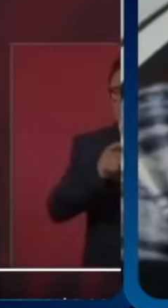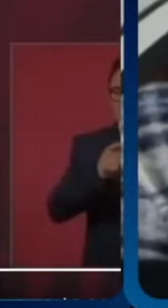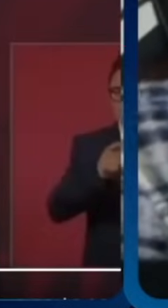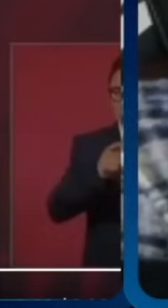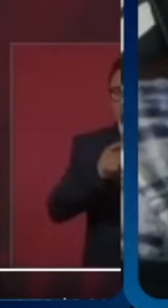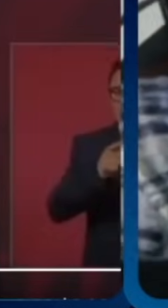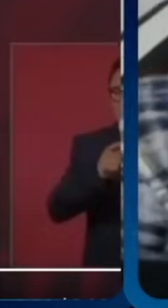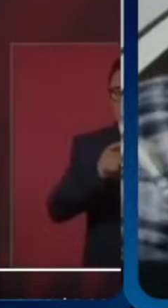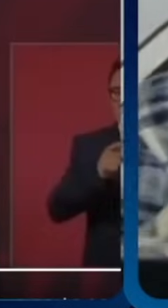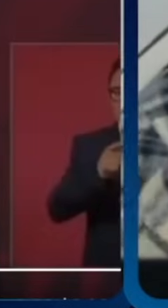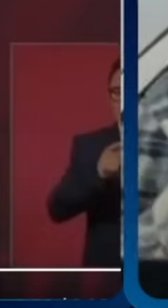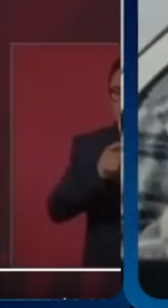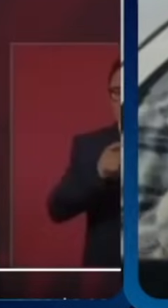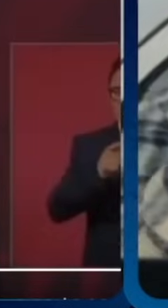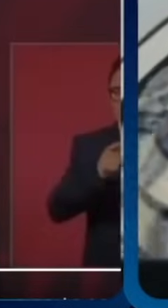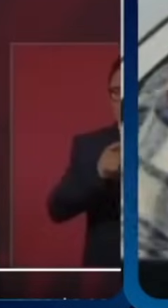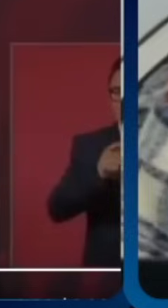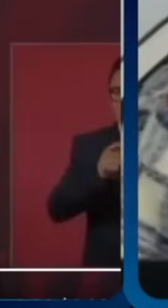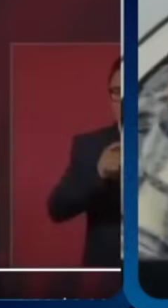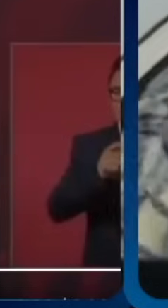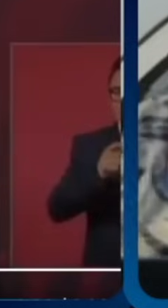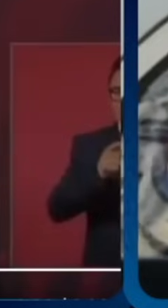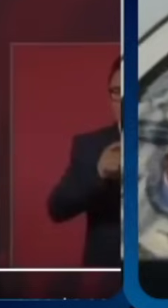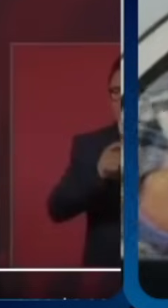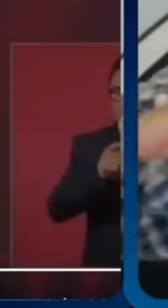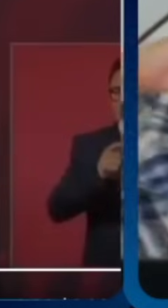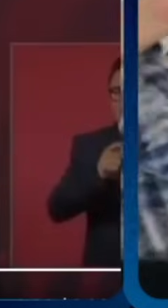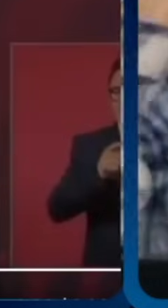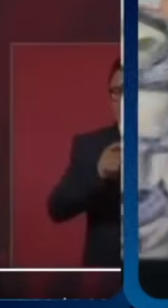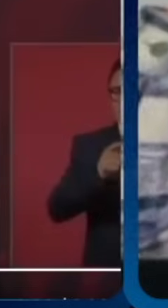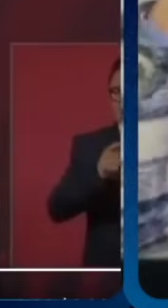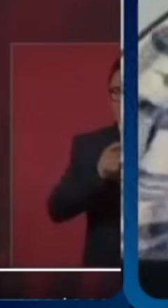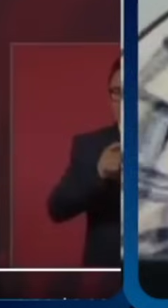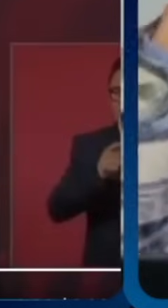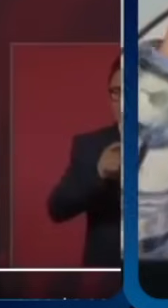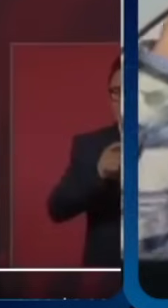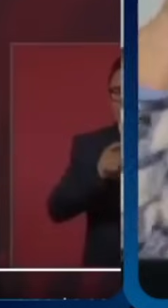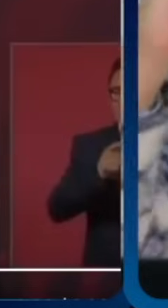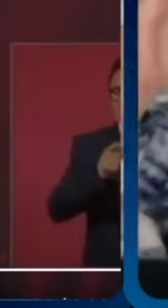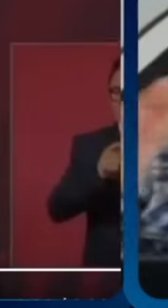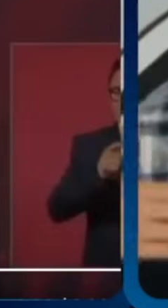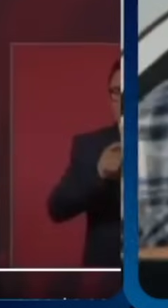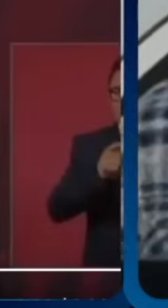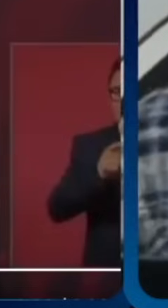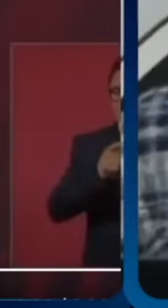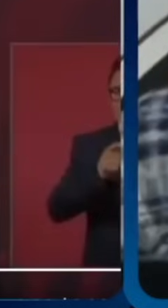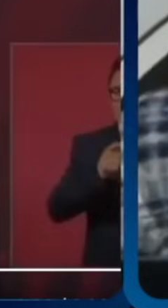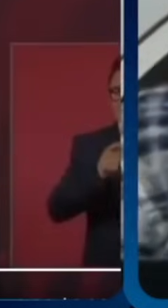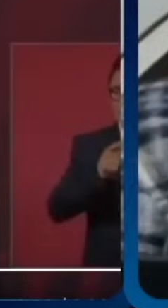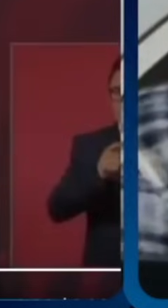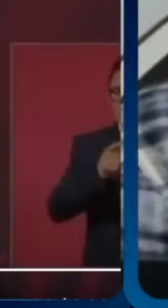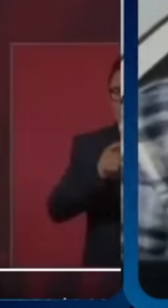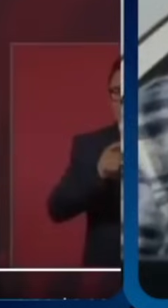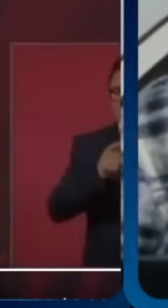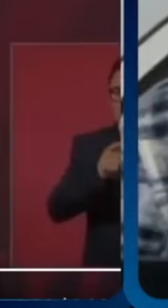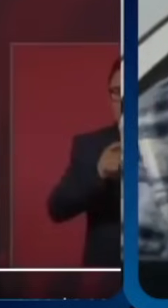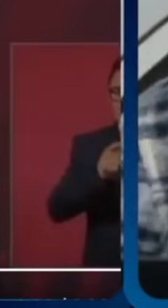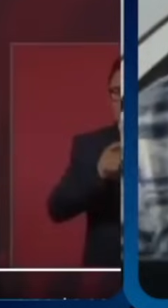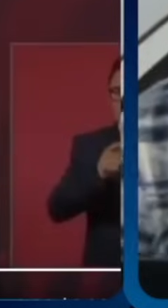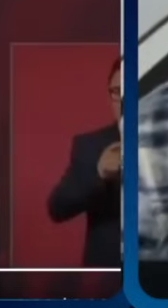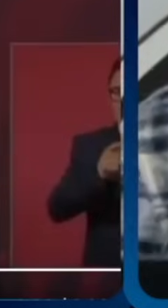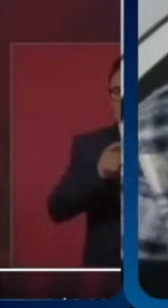materializar este gran proyecto que es el Plan C y poder lograr esas reformas desde